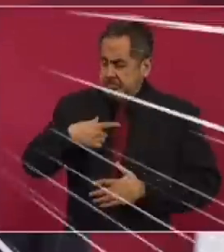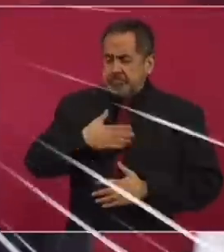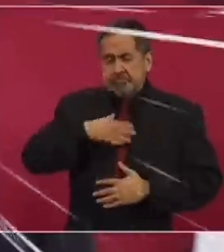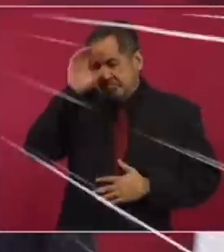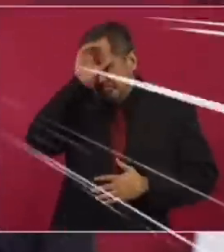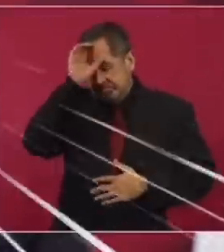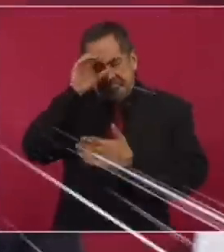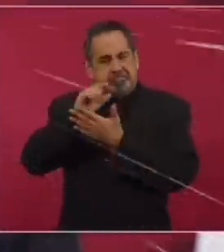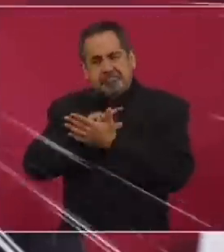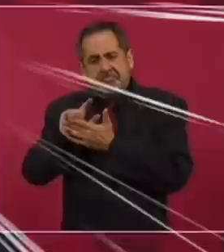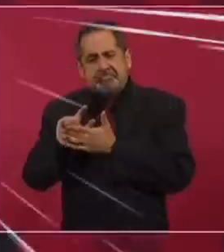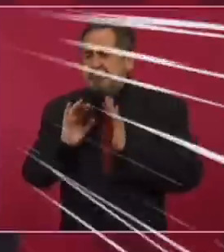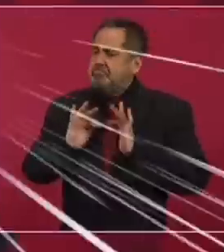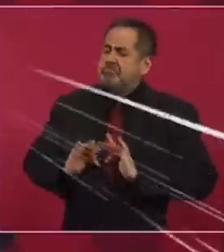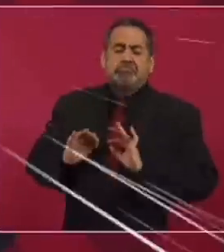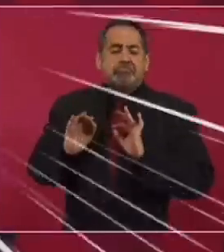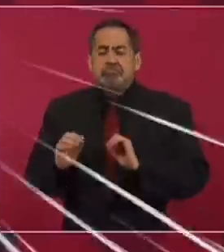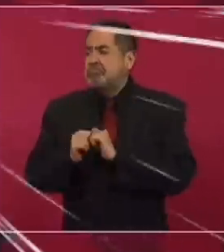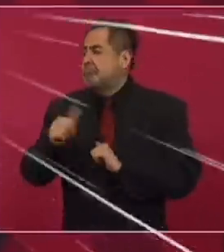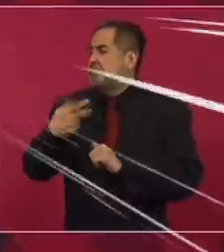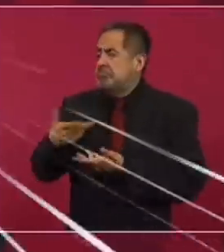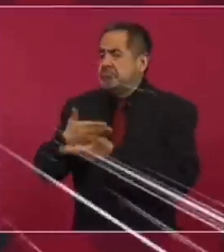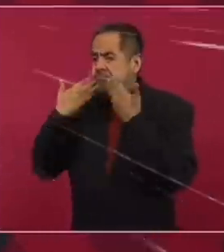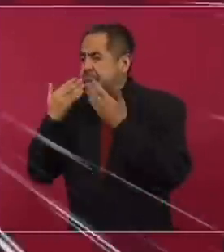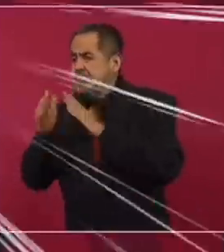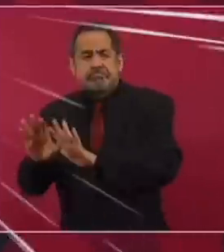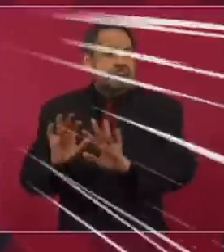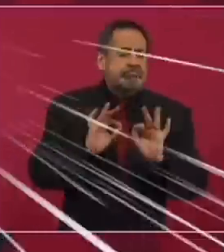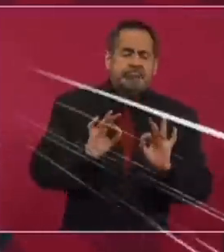nuestra conciencia, estar bien con el prójimo.